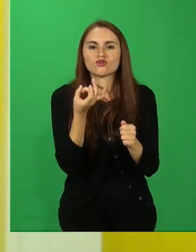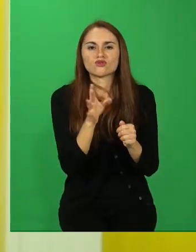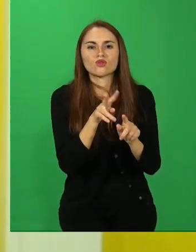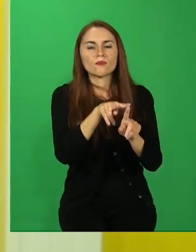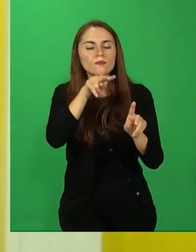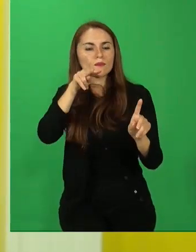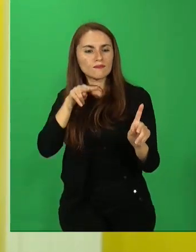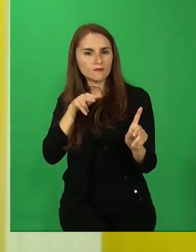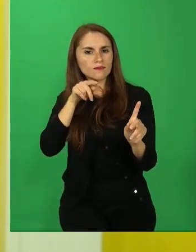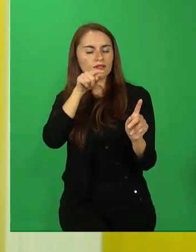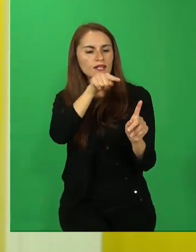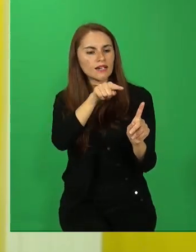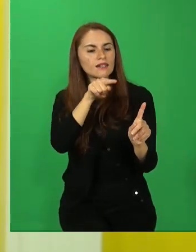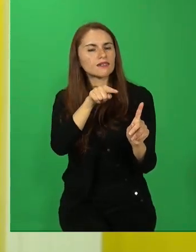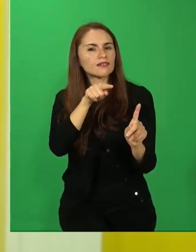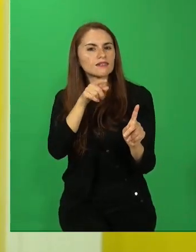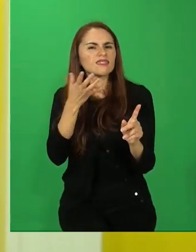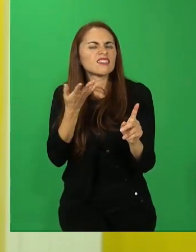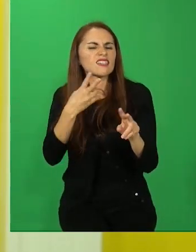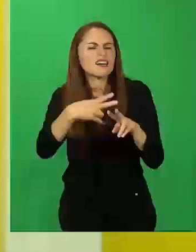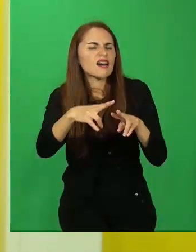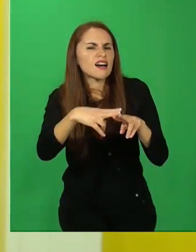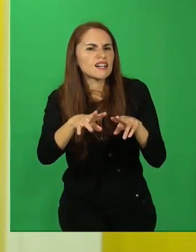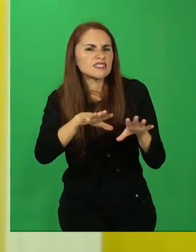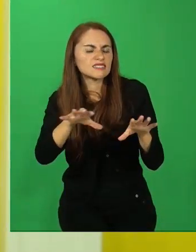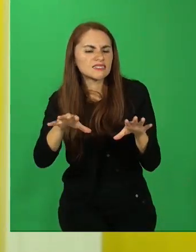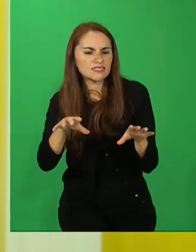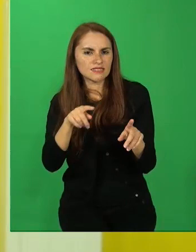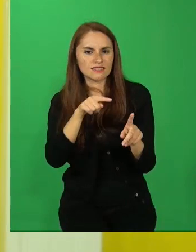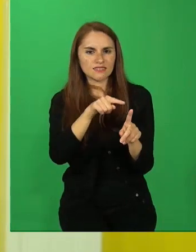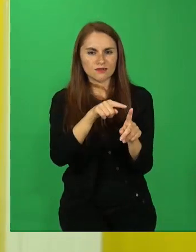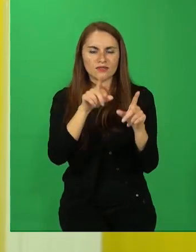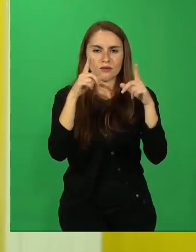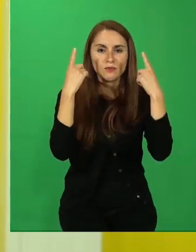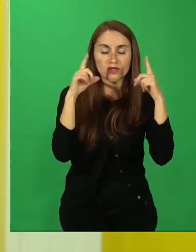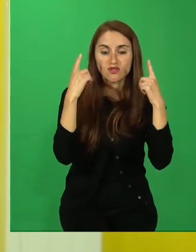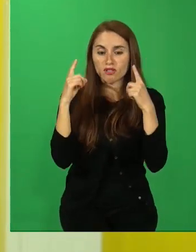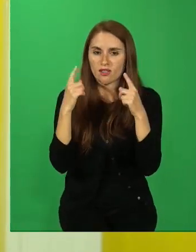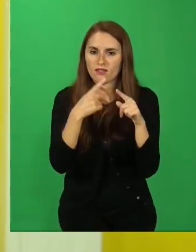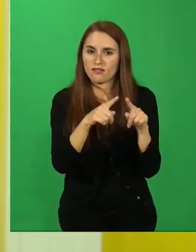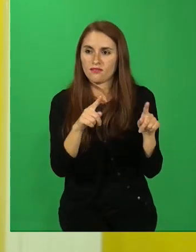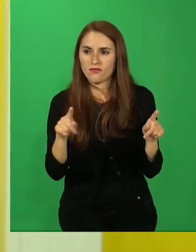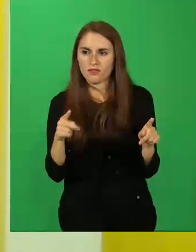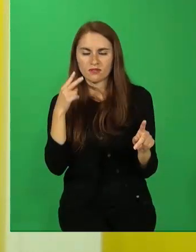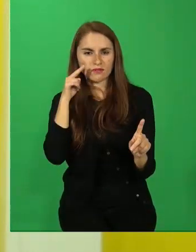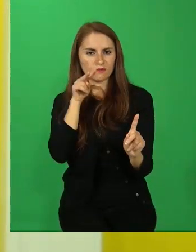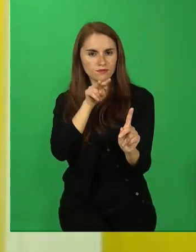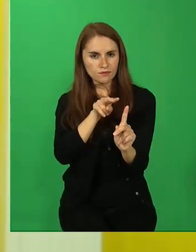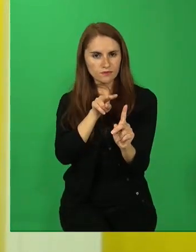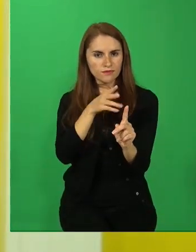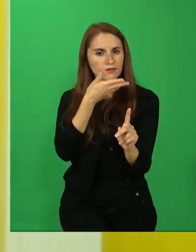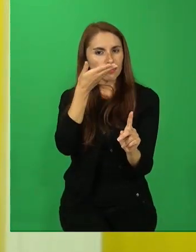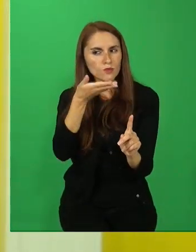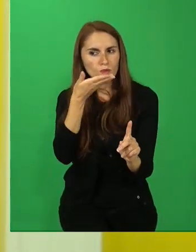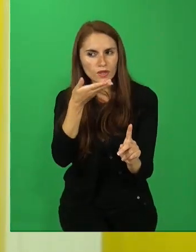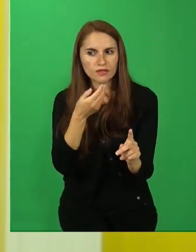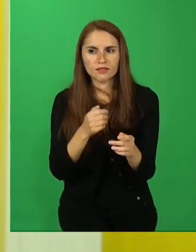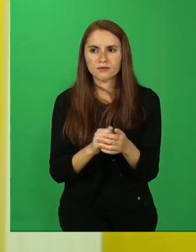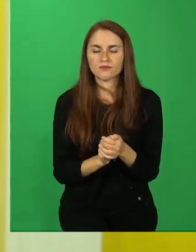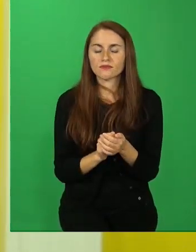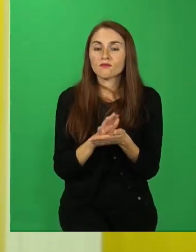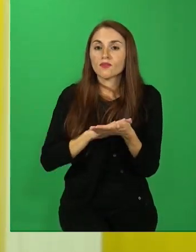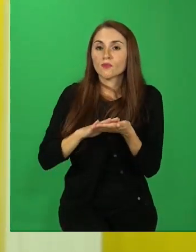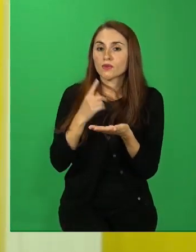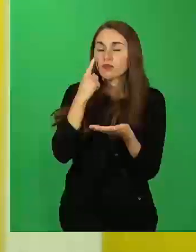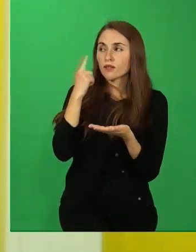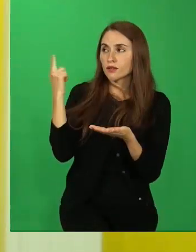contar solamente acciones de los personajes. Por ejemplo, este domingo,